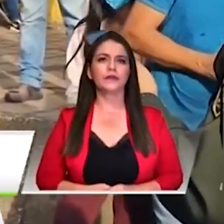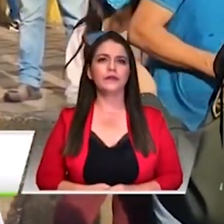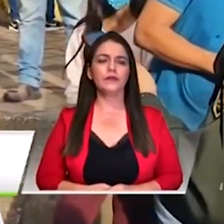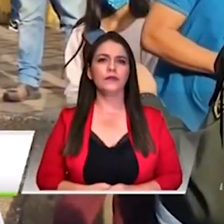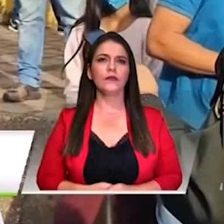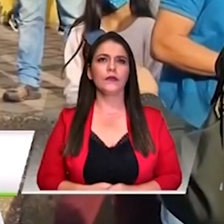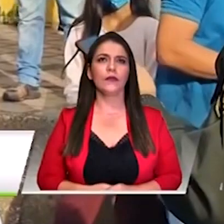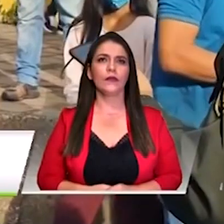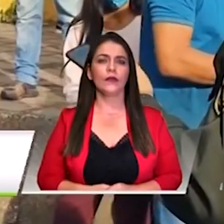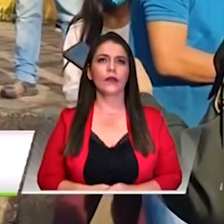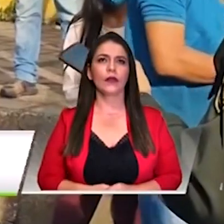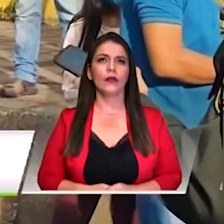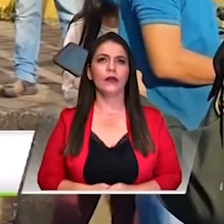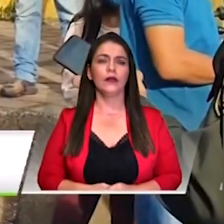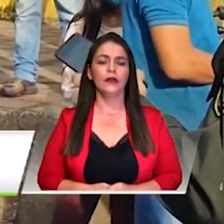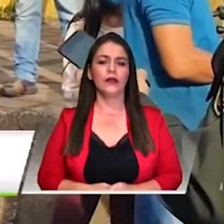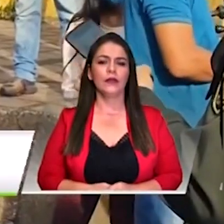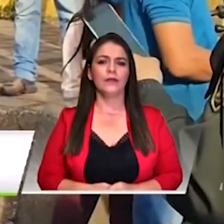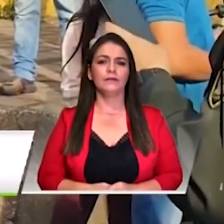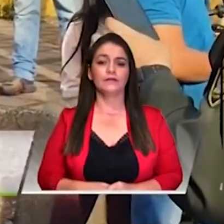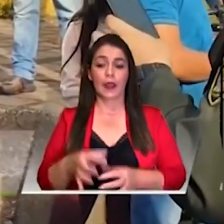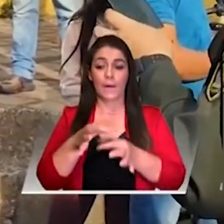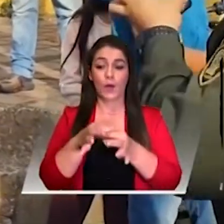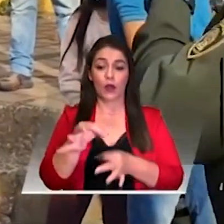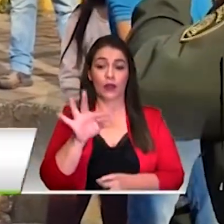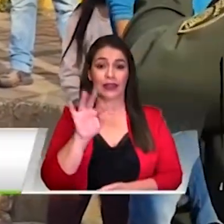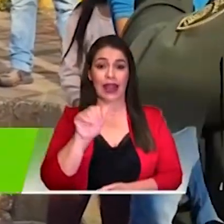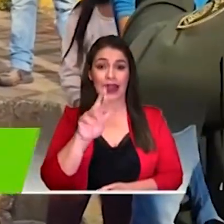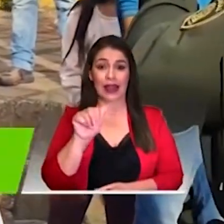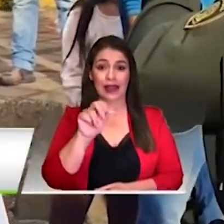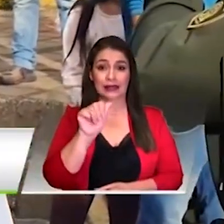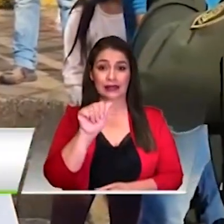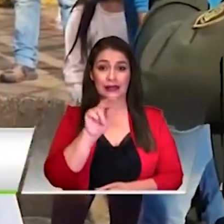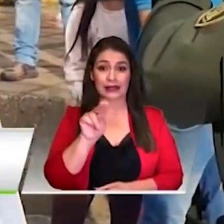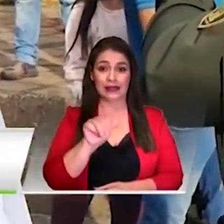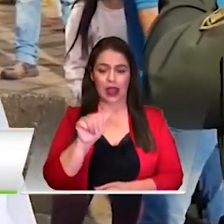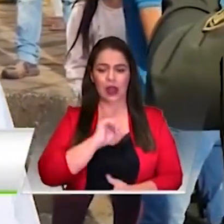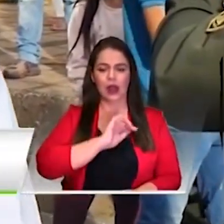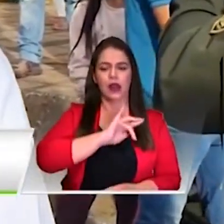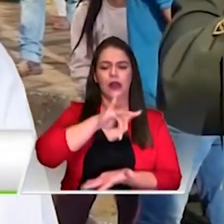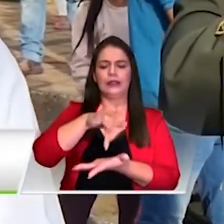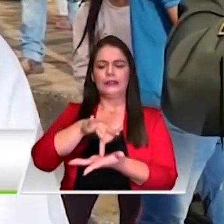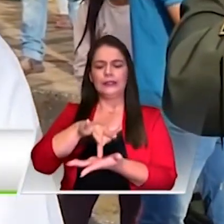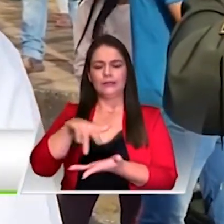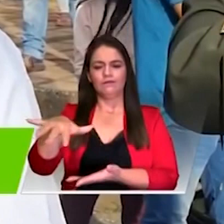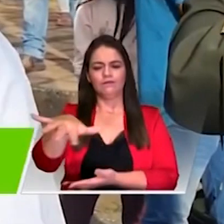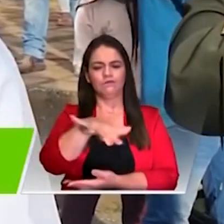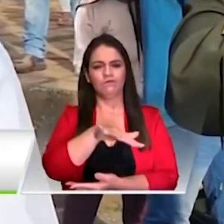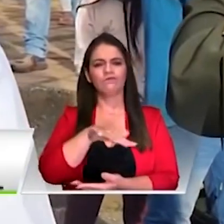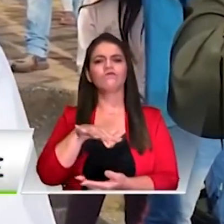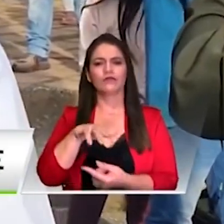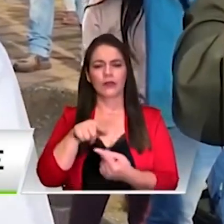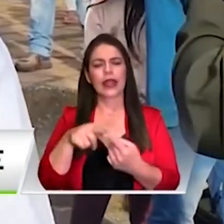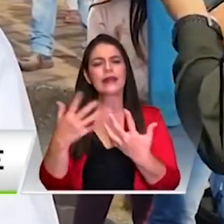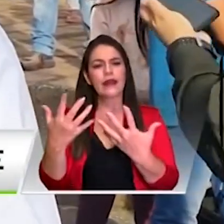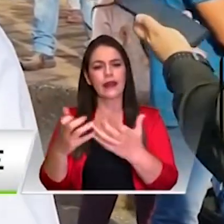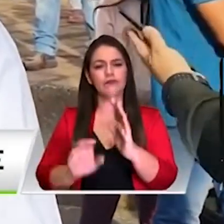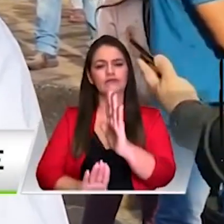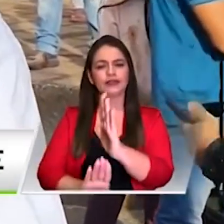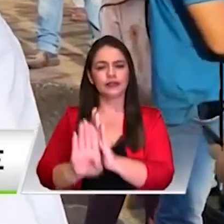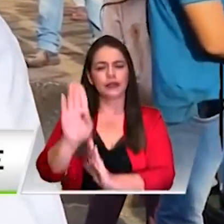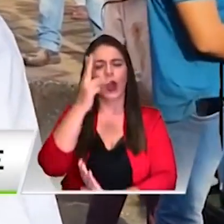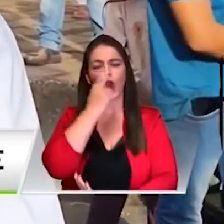los habitantes de este municipio del Bajo Cauca, a comprometernos a seguir trabajando fuerte por el desarrollo de Tarazá